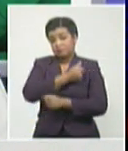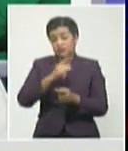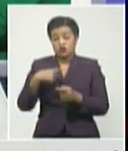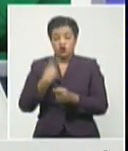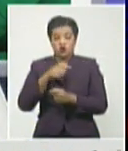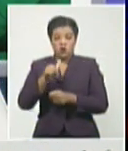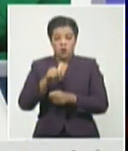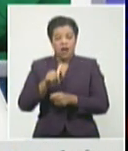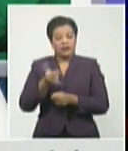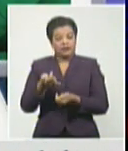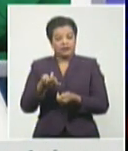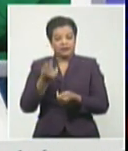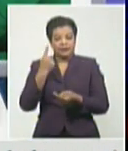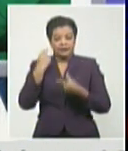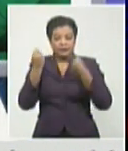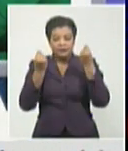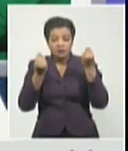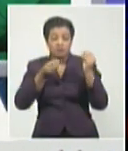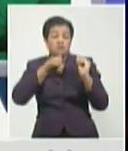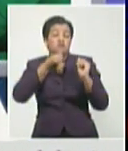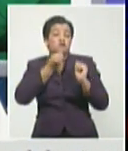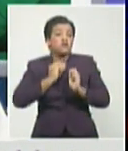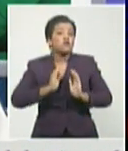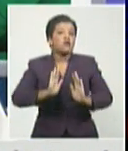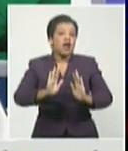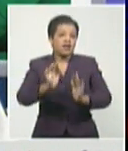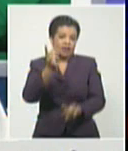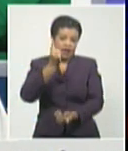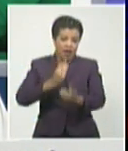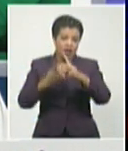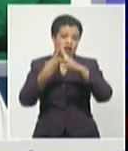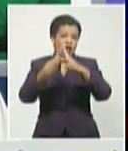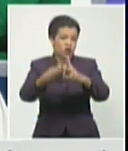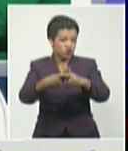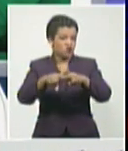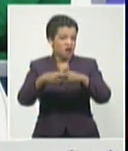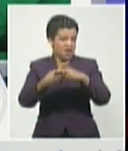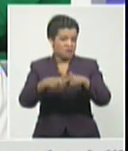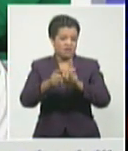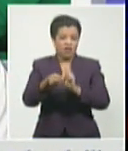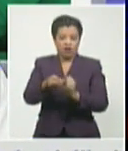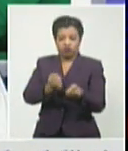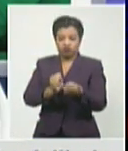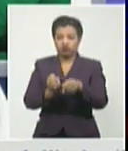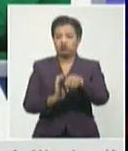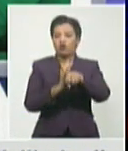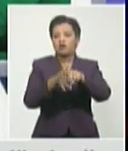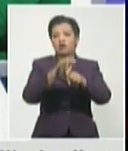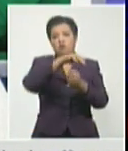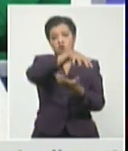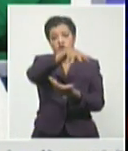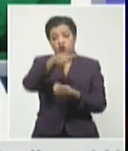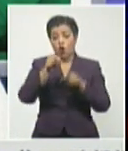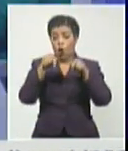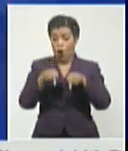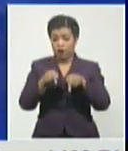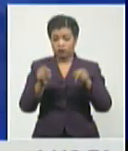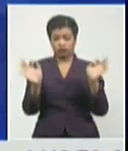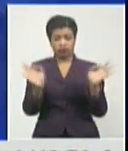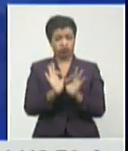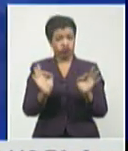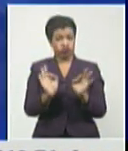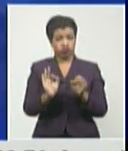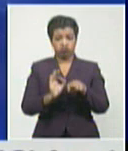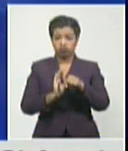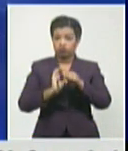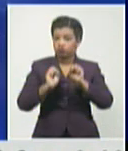lo que lo que puede dar un mejor control de esta enfermedad en el mundo que hoy no existe es lo que tenemos